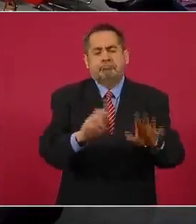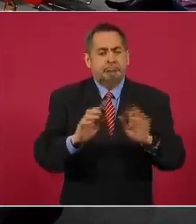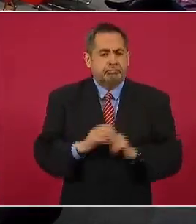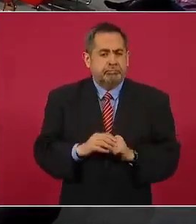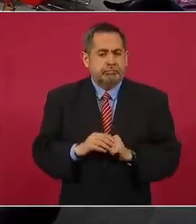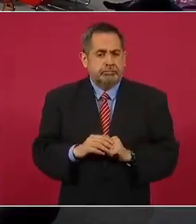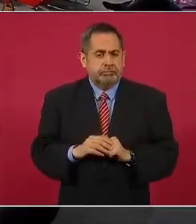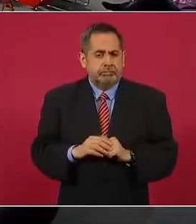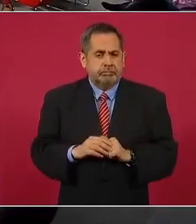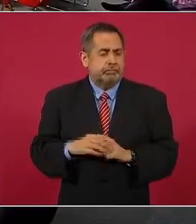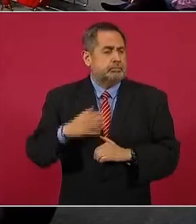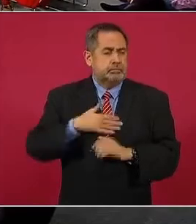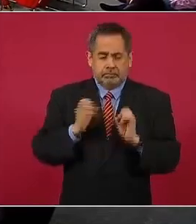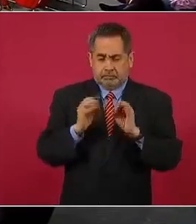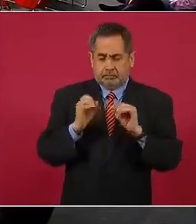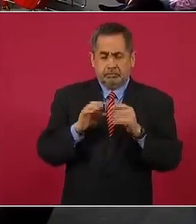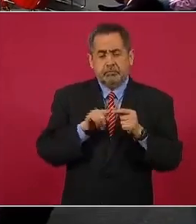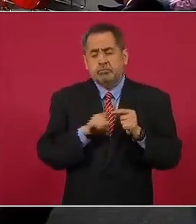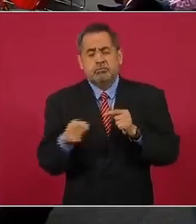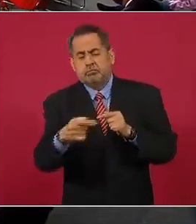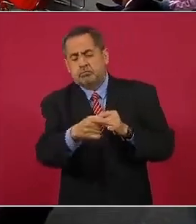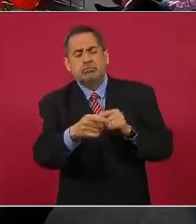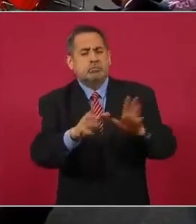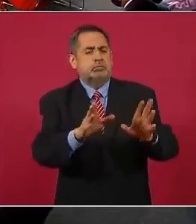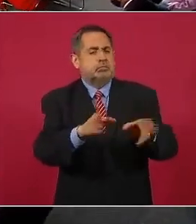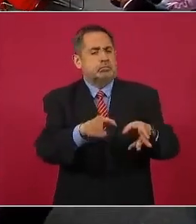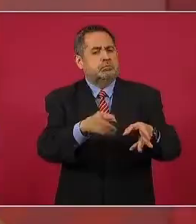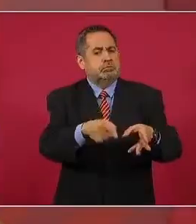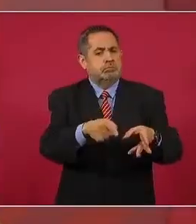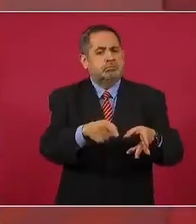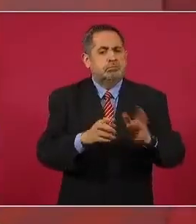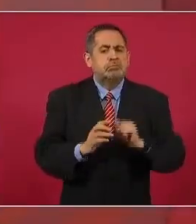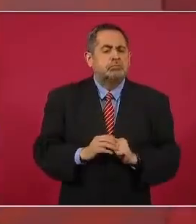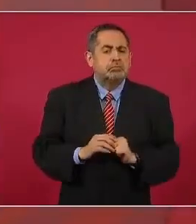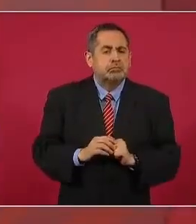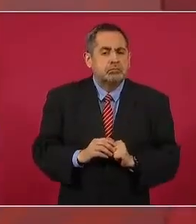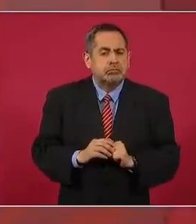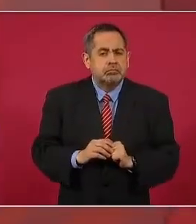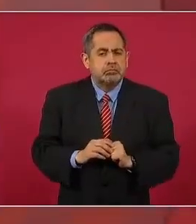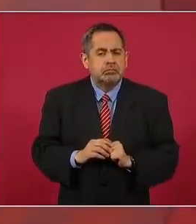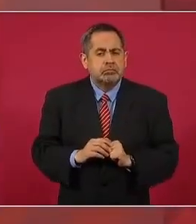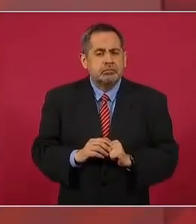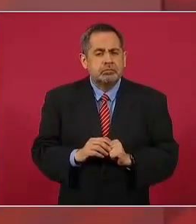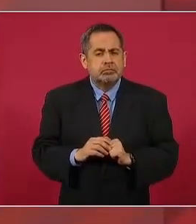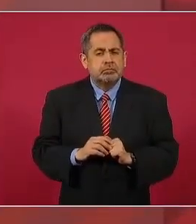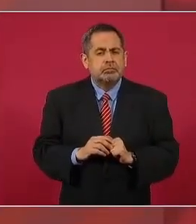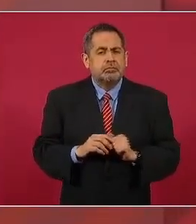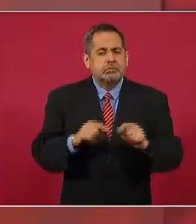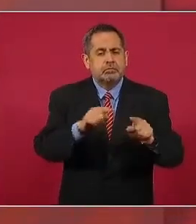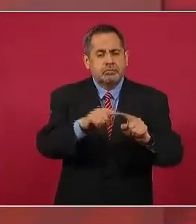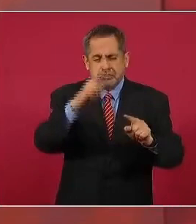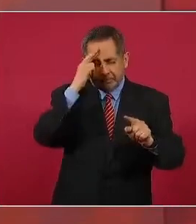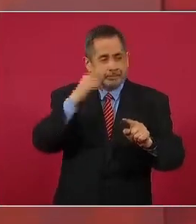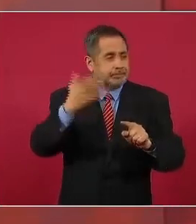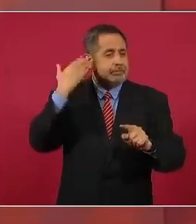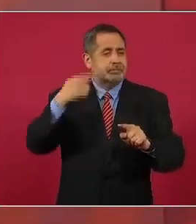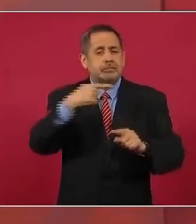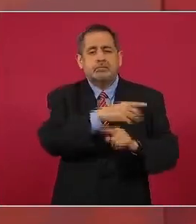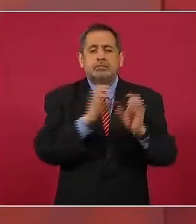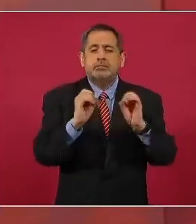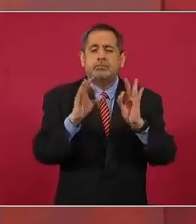ni el despacho, sino en la parte que manejaba el Estado Mayor,